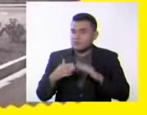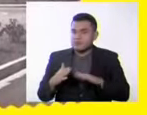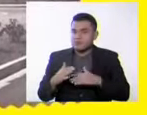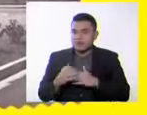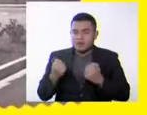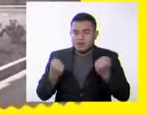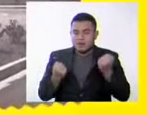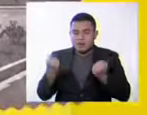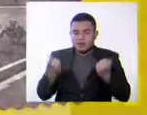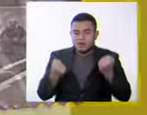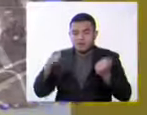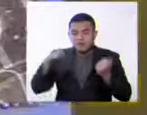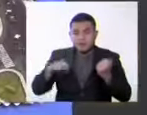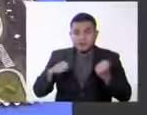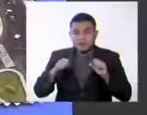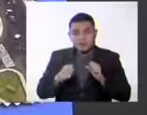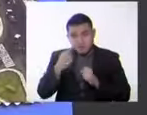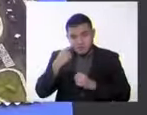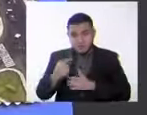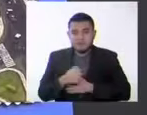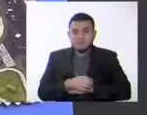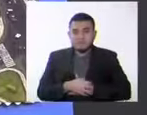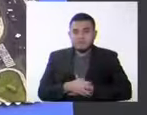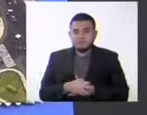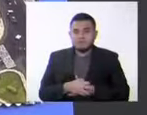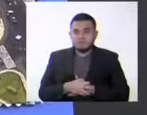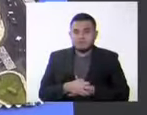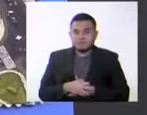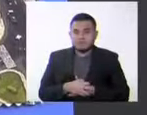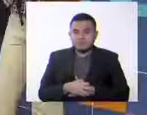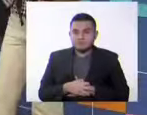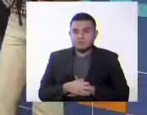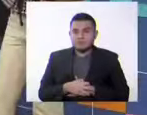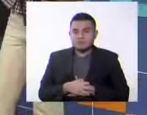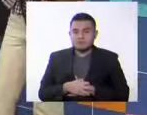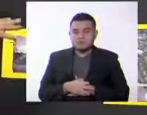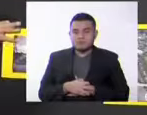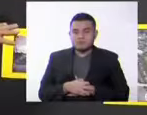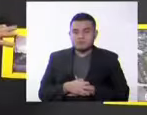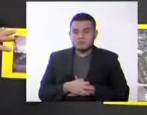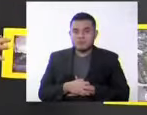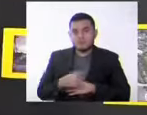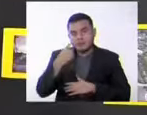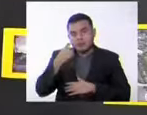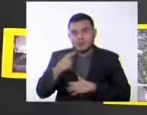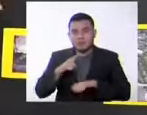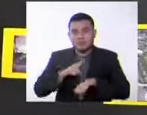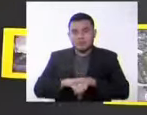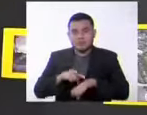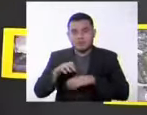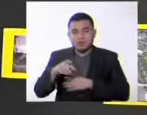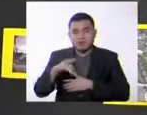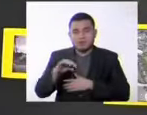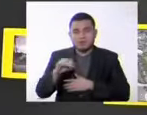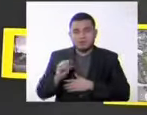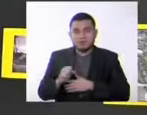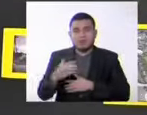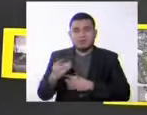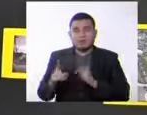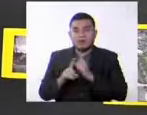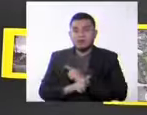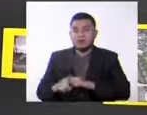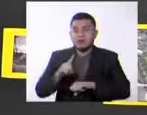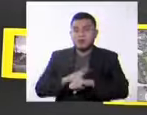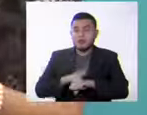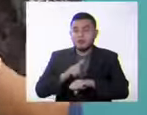carros actuales que podemos ver por este sector. O sea que eso estamos hablando de un mismo espacio que ha cambiado en el tiempo. De